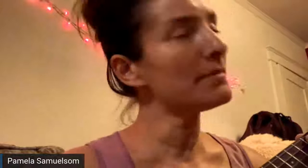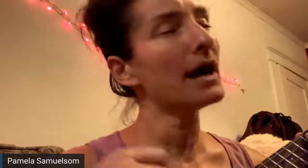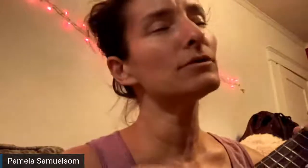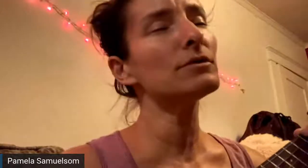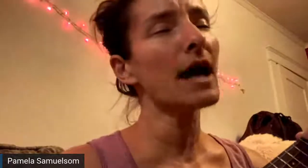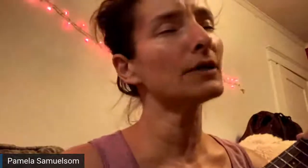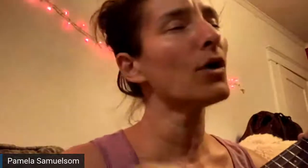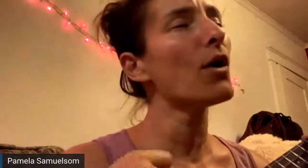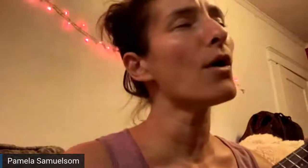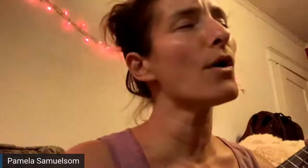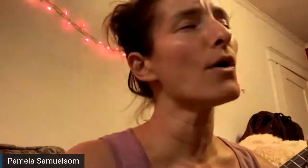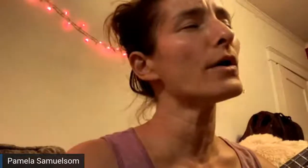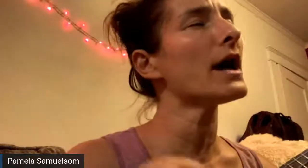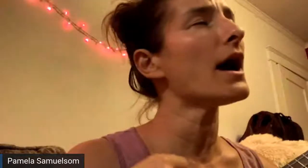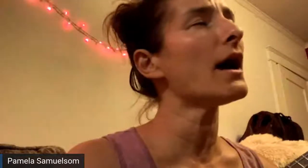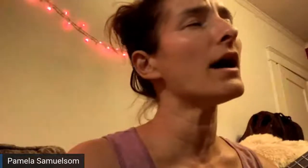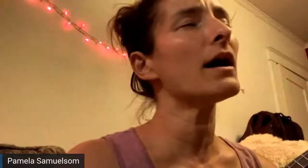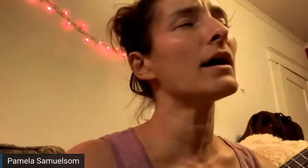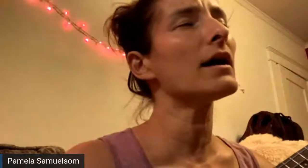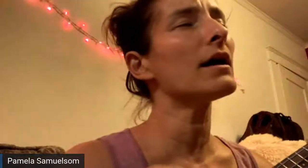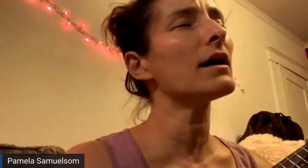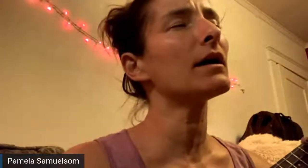bonitas